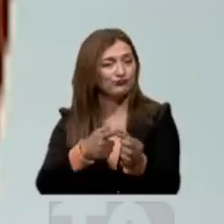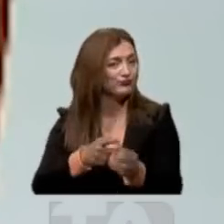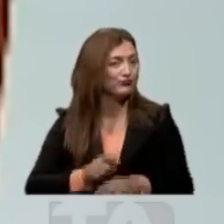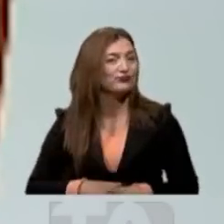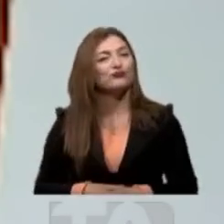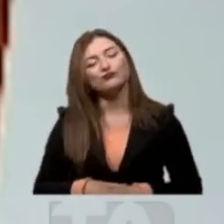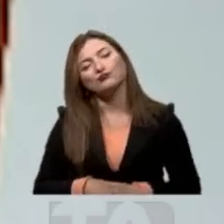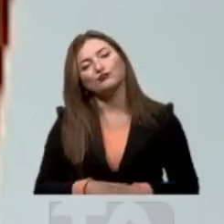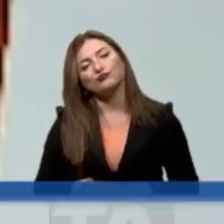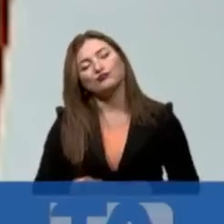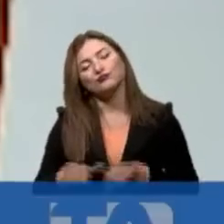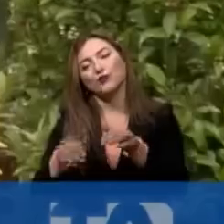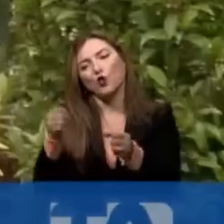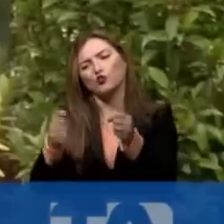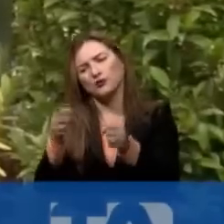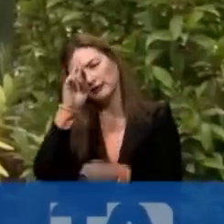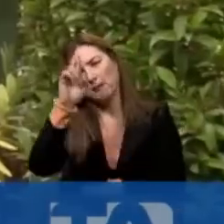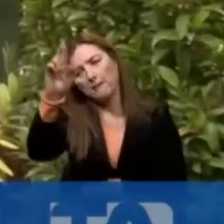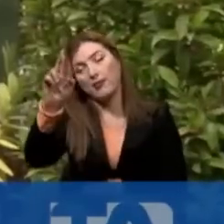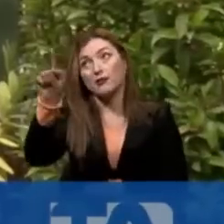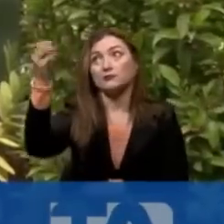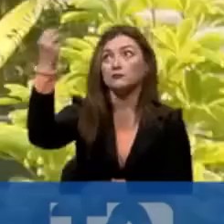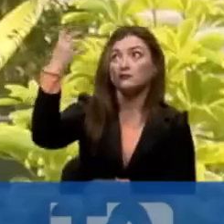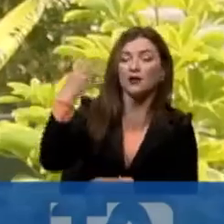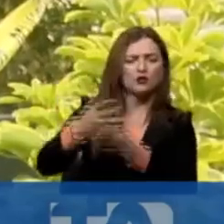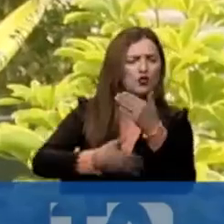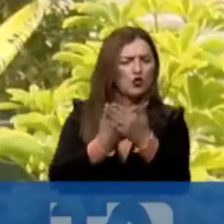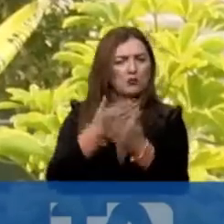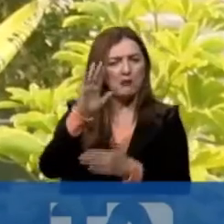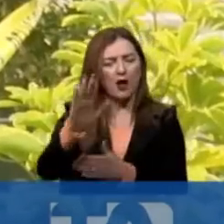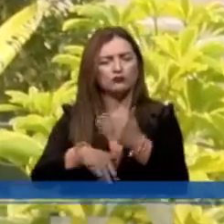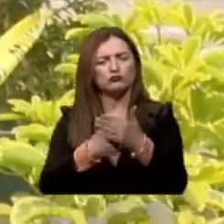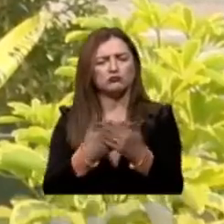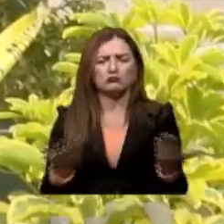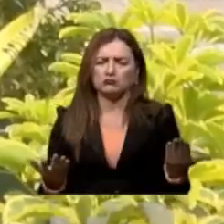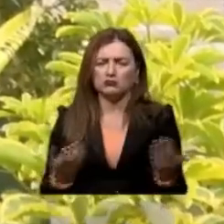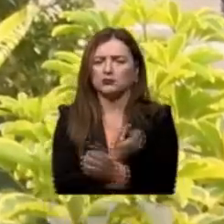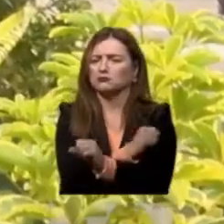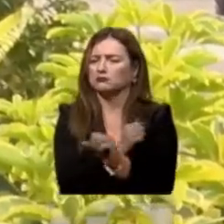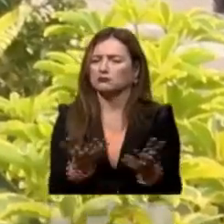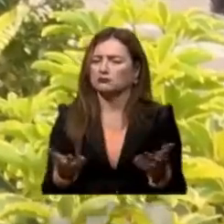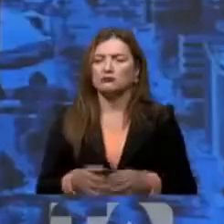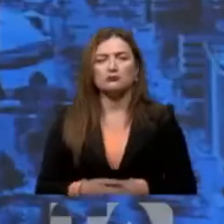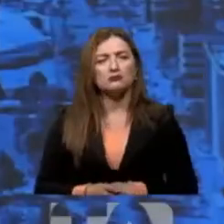Quito. De ahí el llamado a conductores a respetar las señales de tránsito y así evitar sucesos como este.